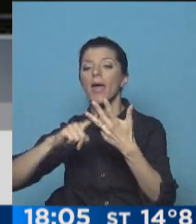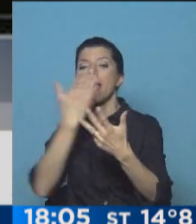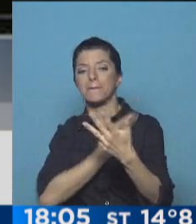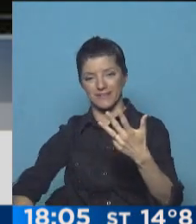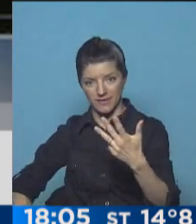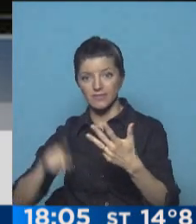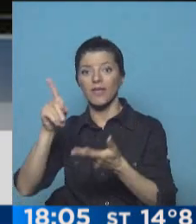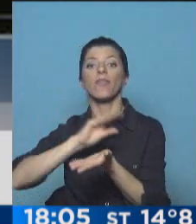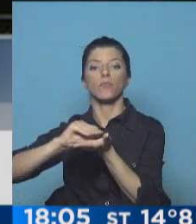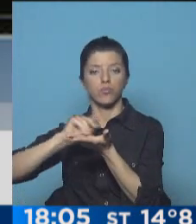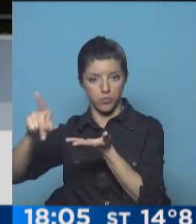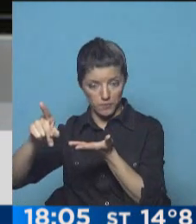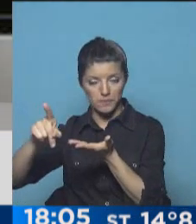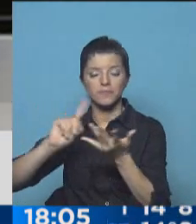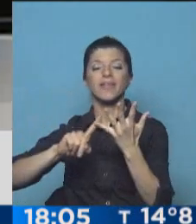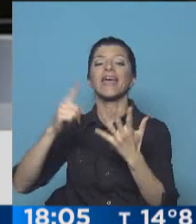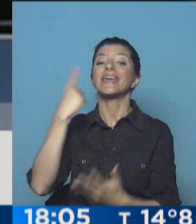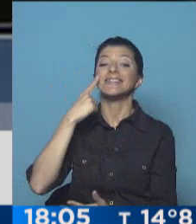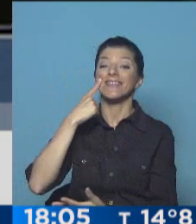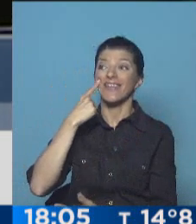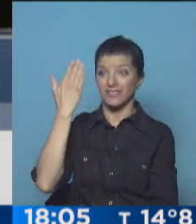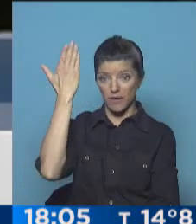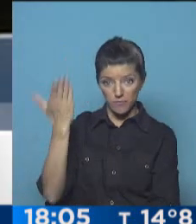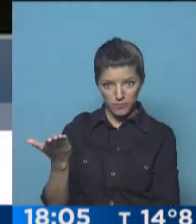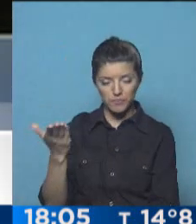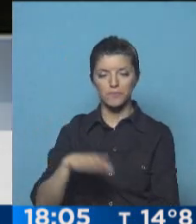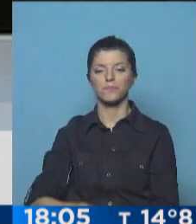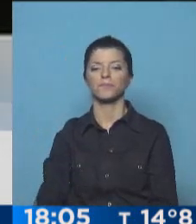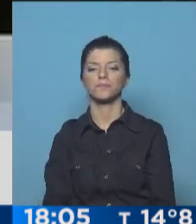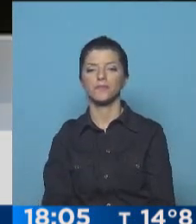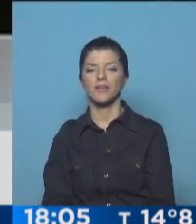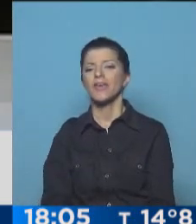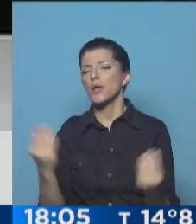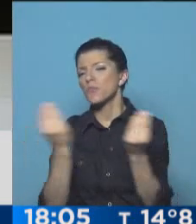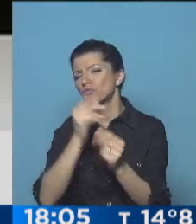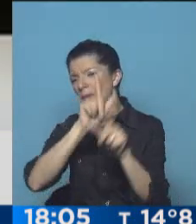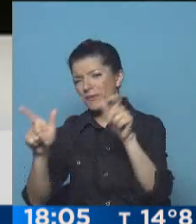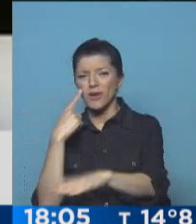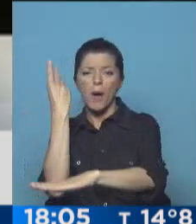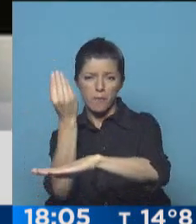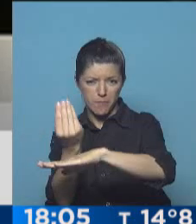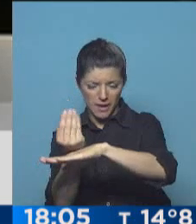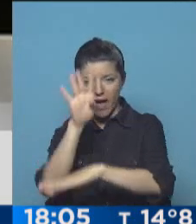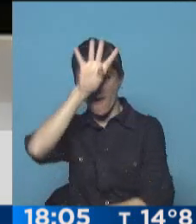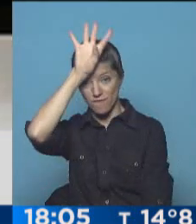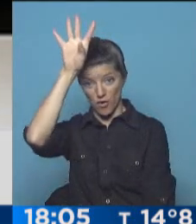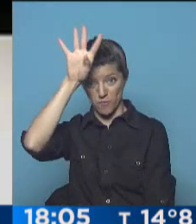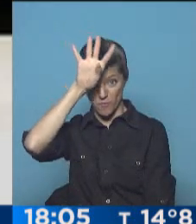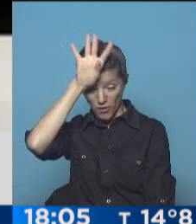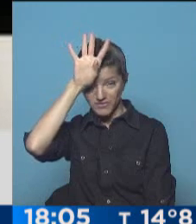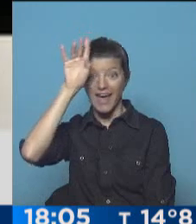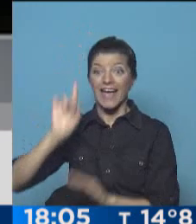Consejo Deliberante, Armando Cabrera, el intendente de Formosa, Fernando De Vido, y muchísimos vecinos y vecinas que desde el